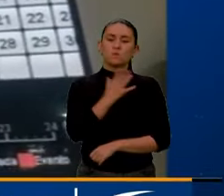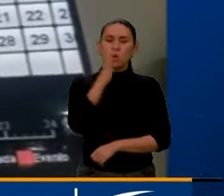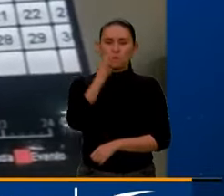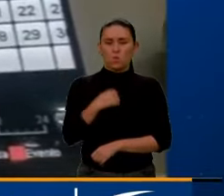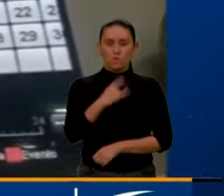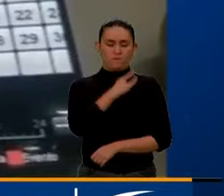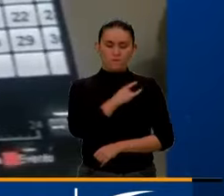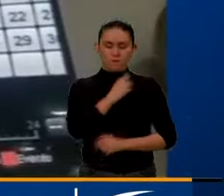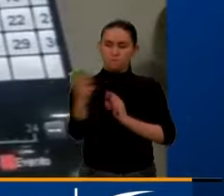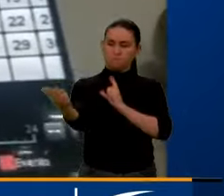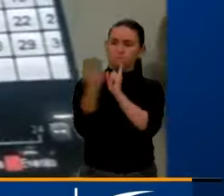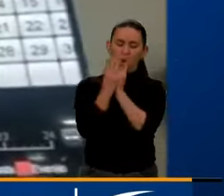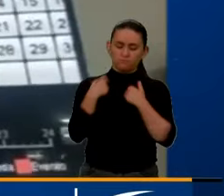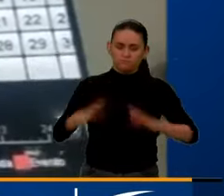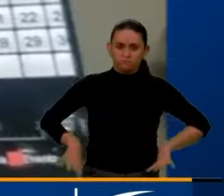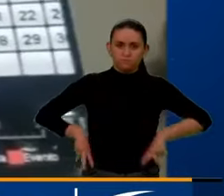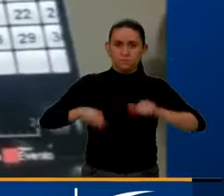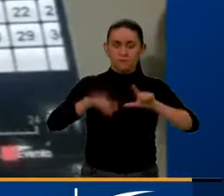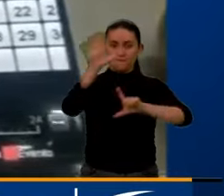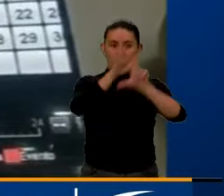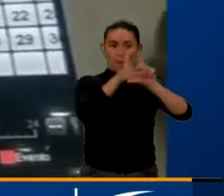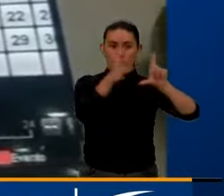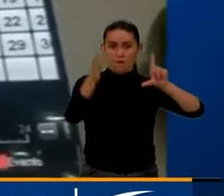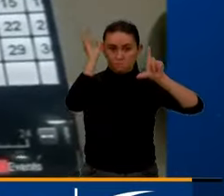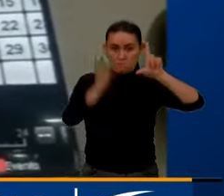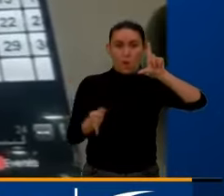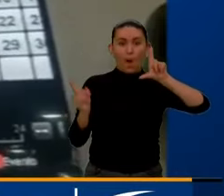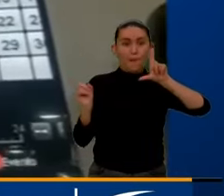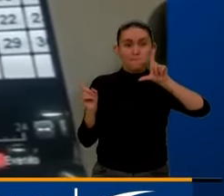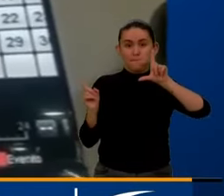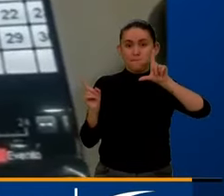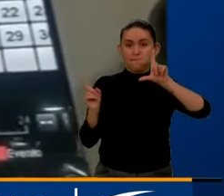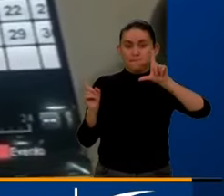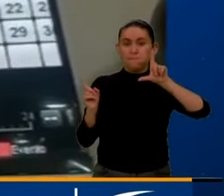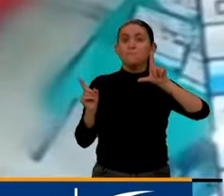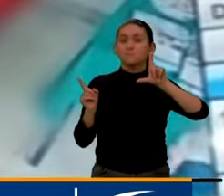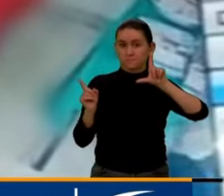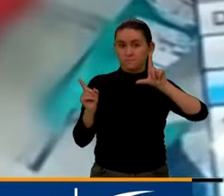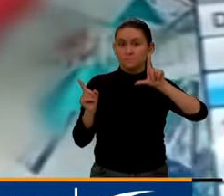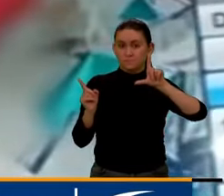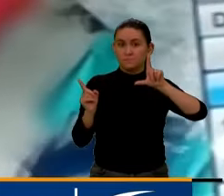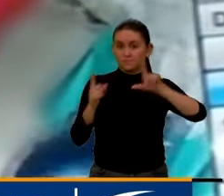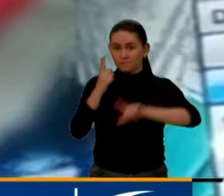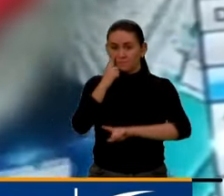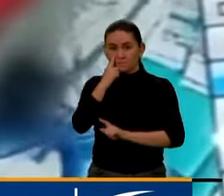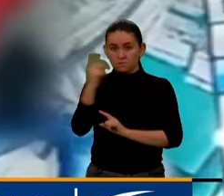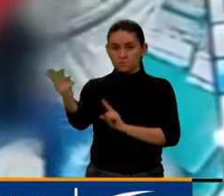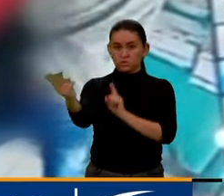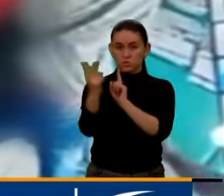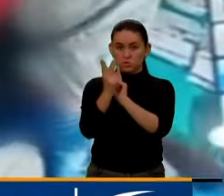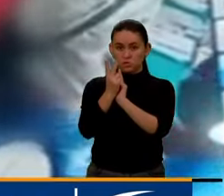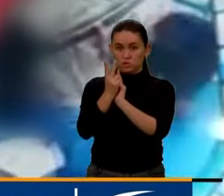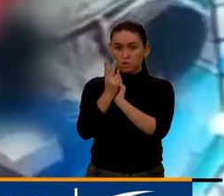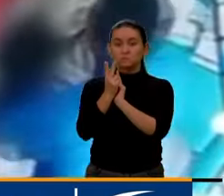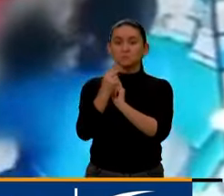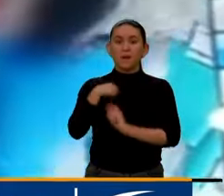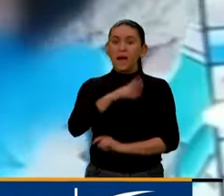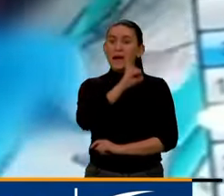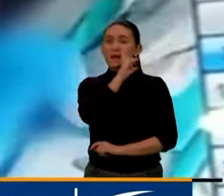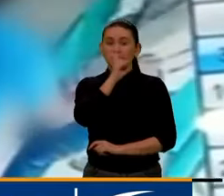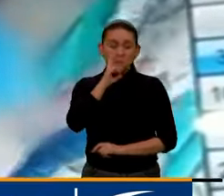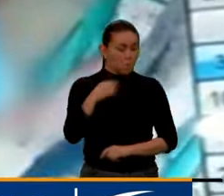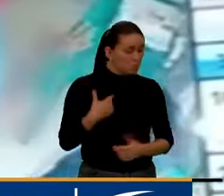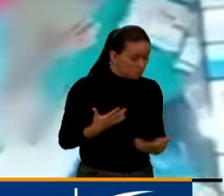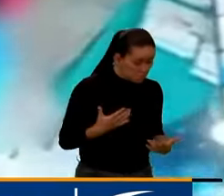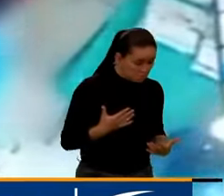Alonso. Estos hechos, que quedaron grabados en videos de cámaras de seguridad, muestran cómo dos delincuentes ingresan hasta el restaurante donde se encontraba el